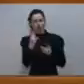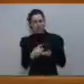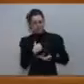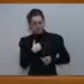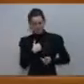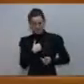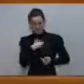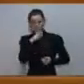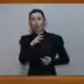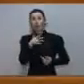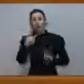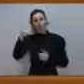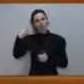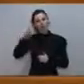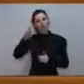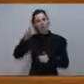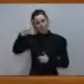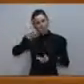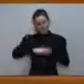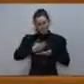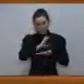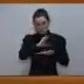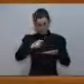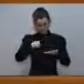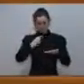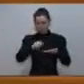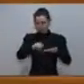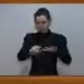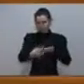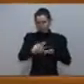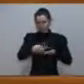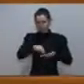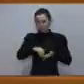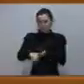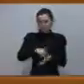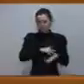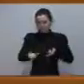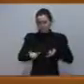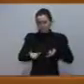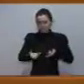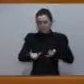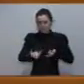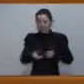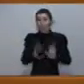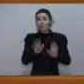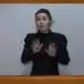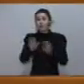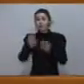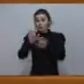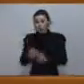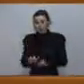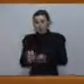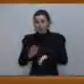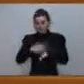aunque el ere era conocido, al comprobar sus cuentas bancarias la empresa ingresa a la sintonización antes de enviar la comunicación. Pero si la